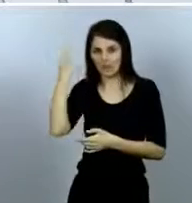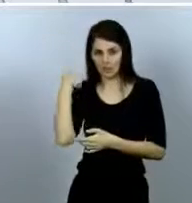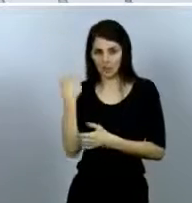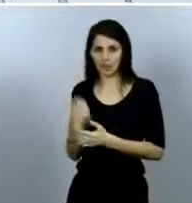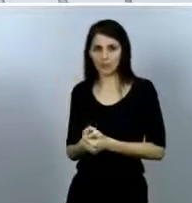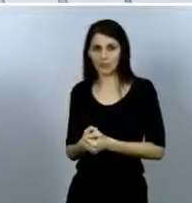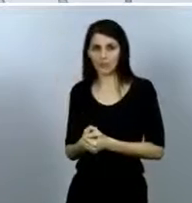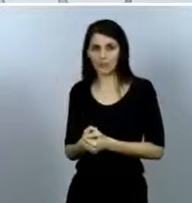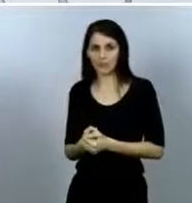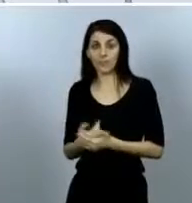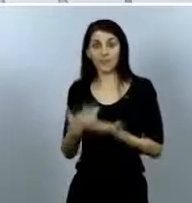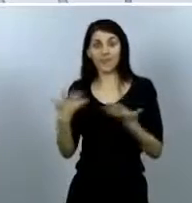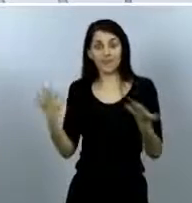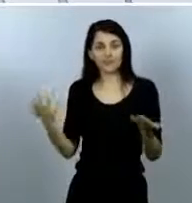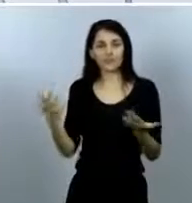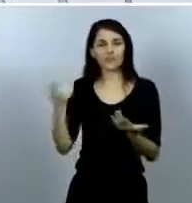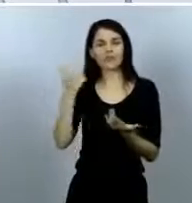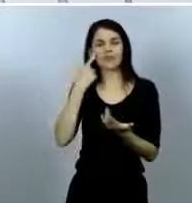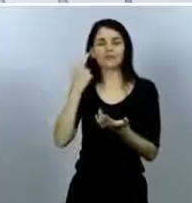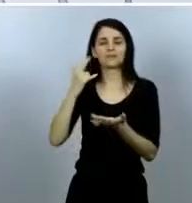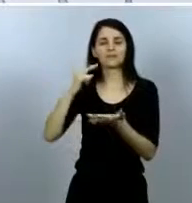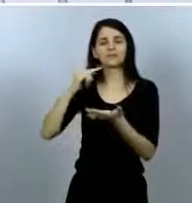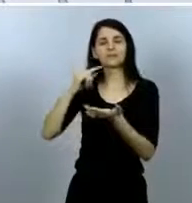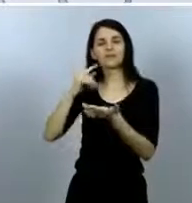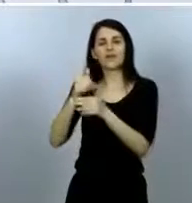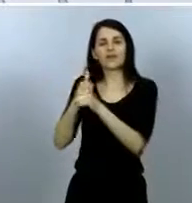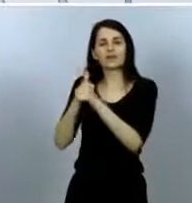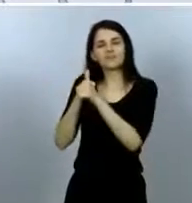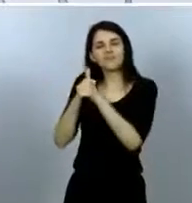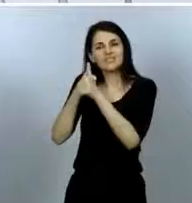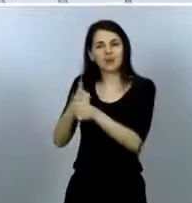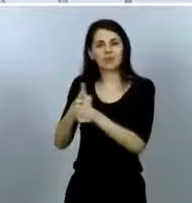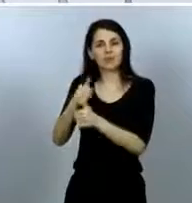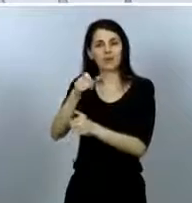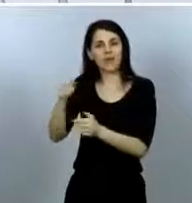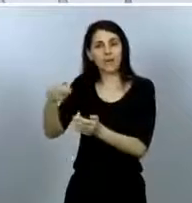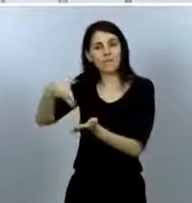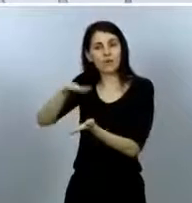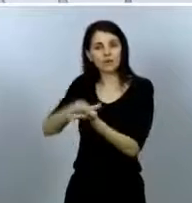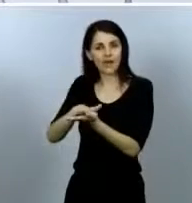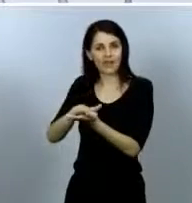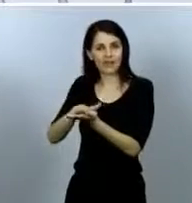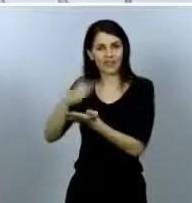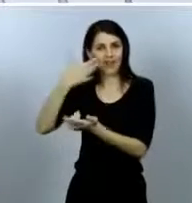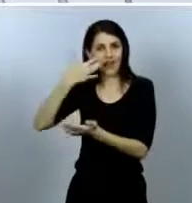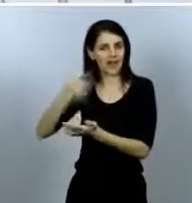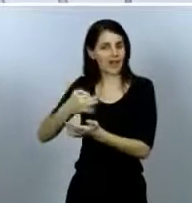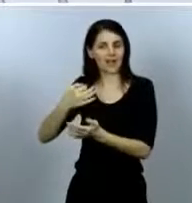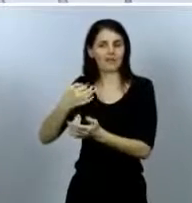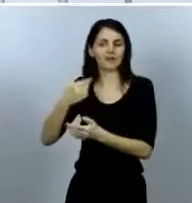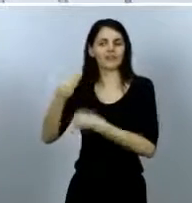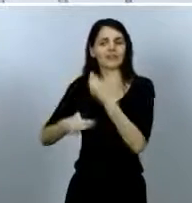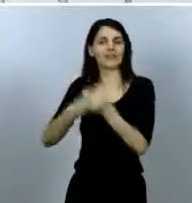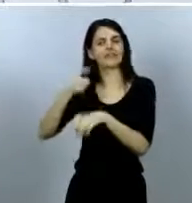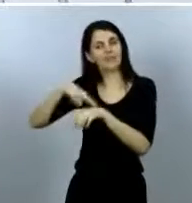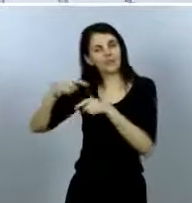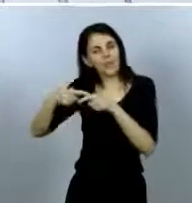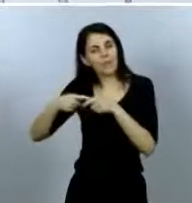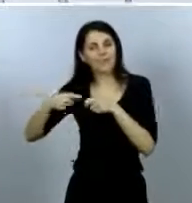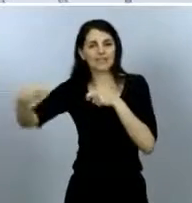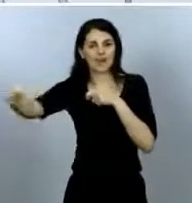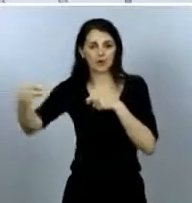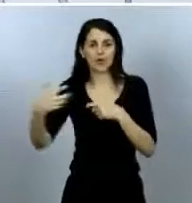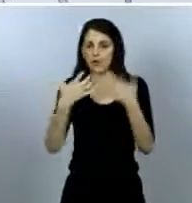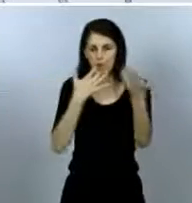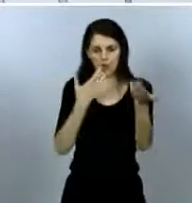mortalidad hace un modelo de lo que esperaríamos utilizando una serie más larga ustedes saben que la mortalidad en invierno puede estar asociada a la